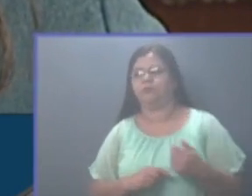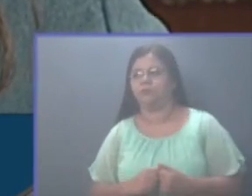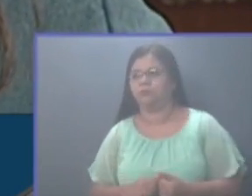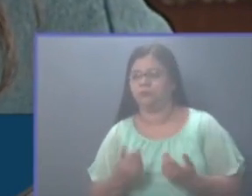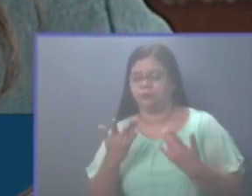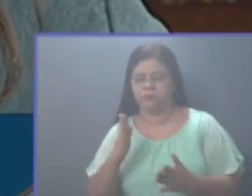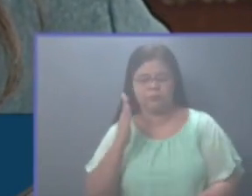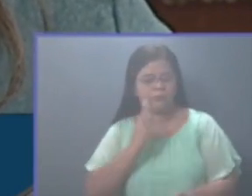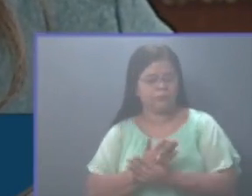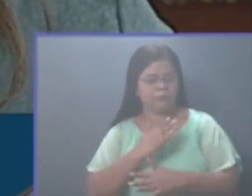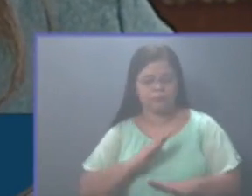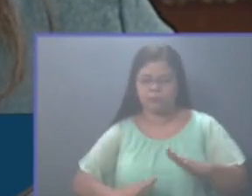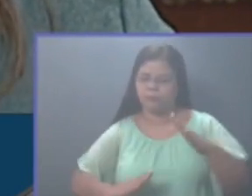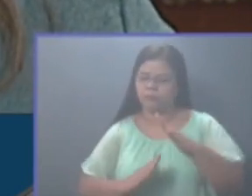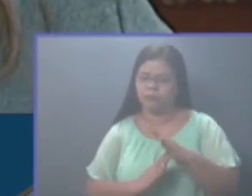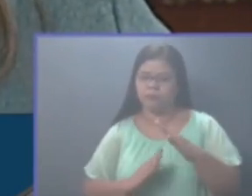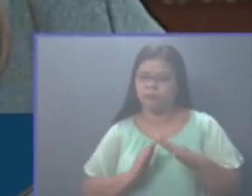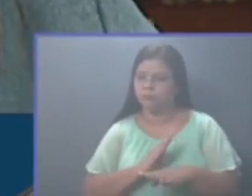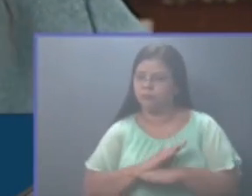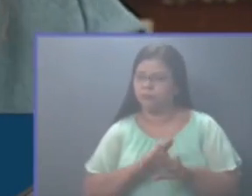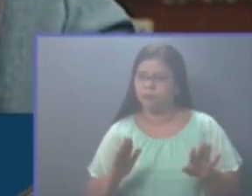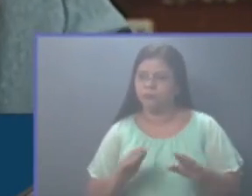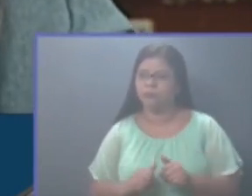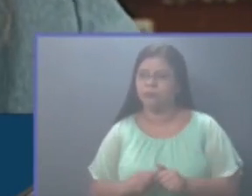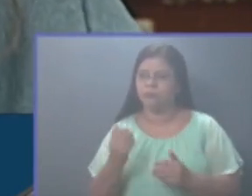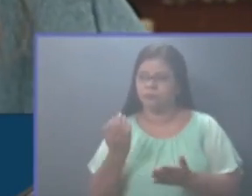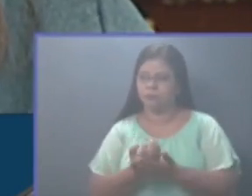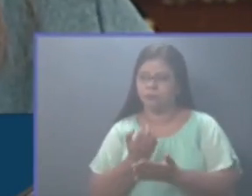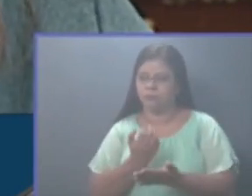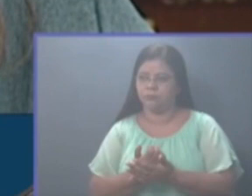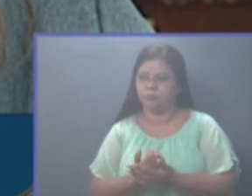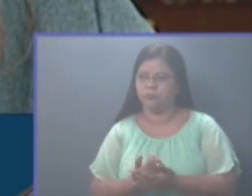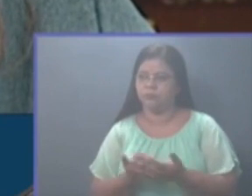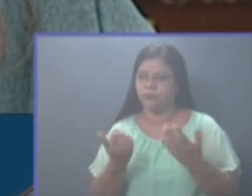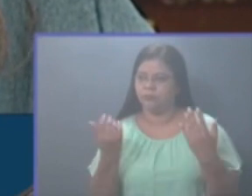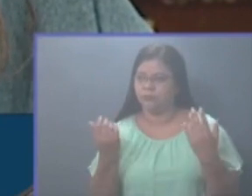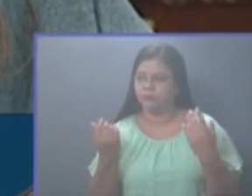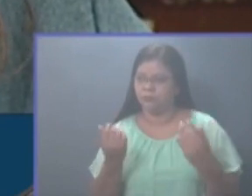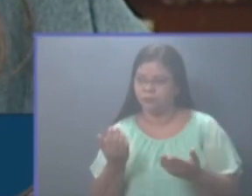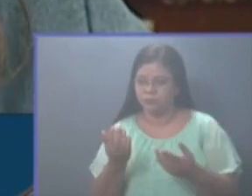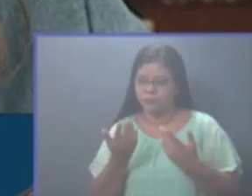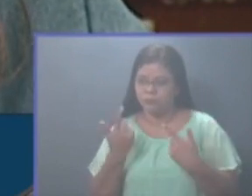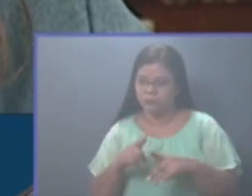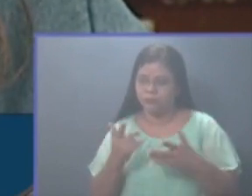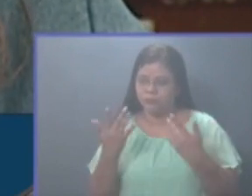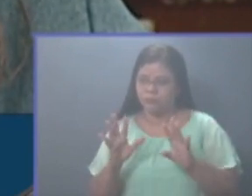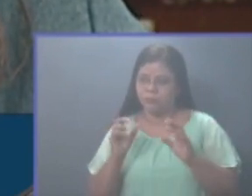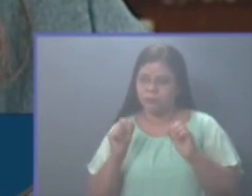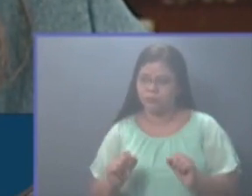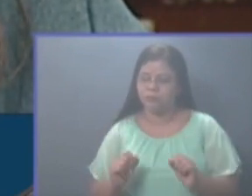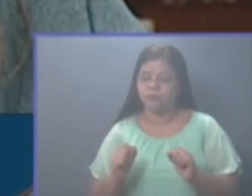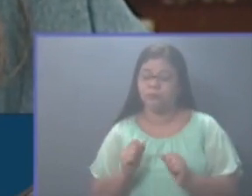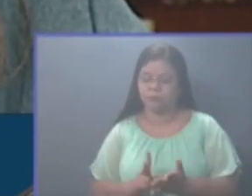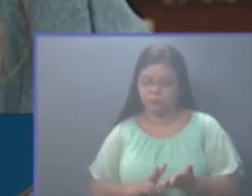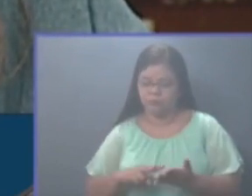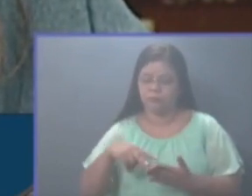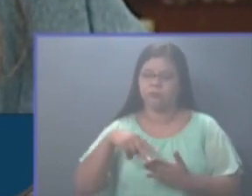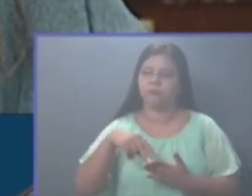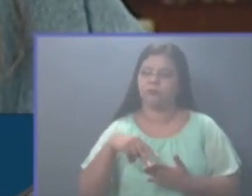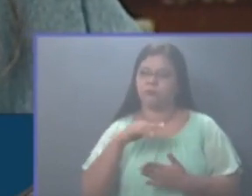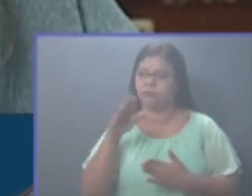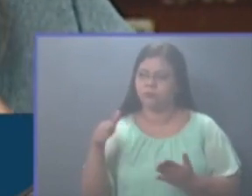Cese el bloqueo económico, comercial y financiero y se levante inmediatamente lo